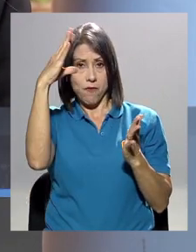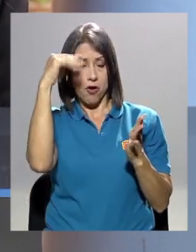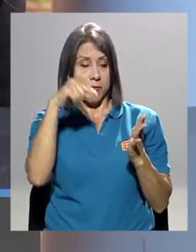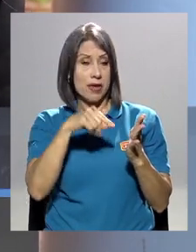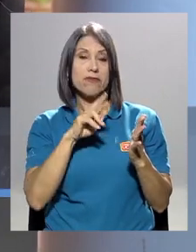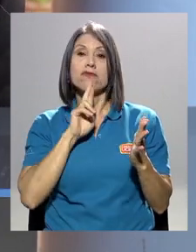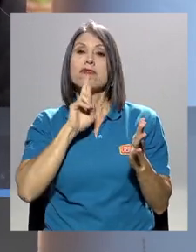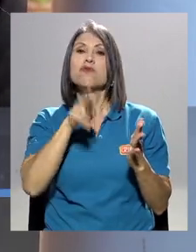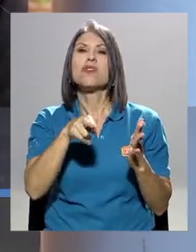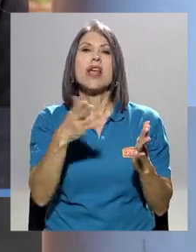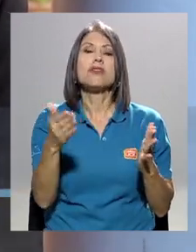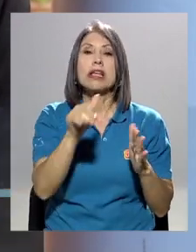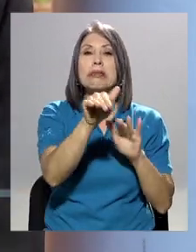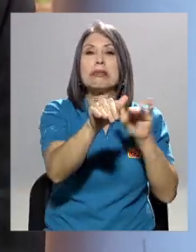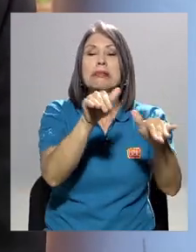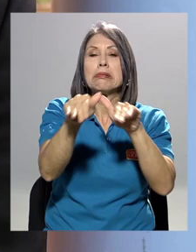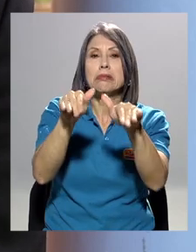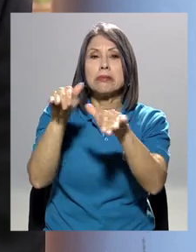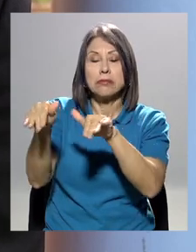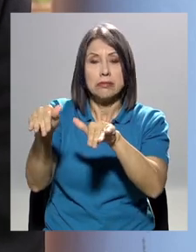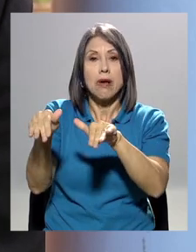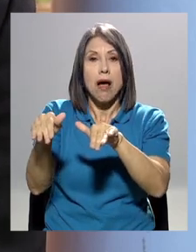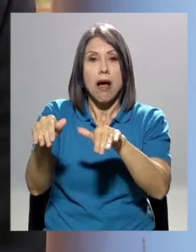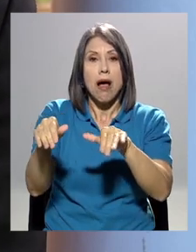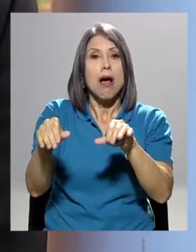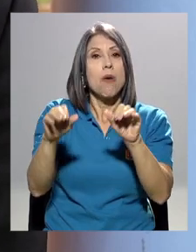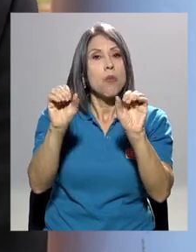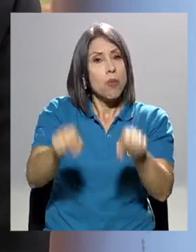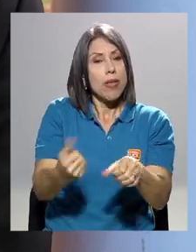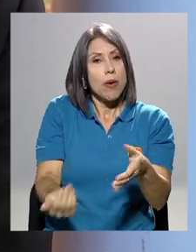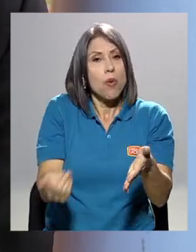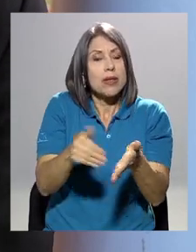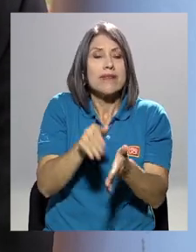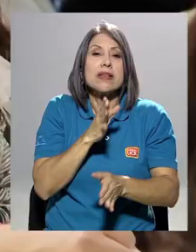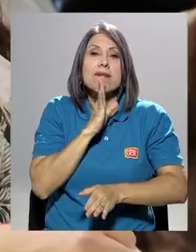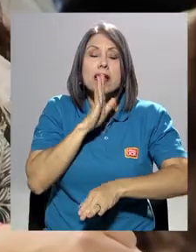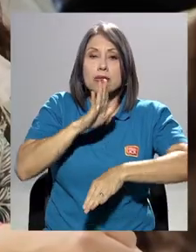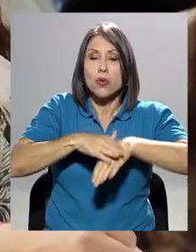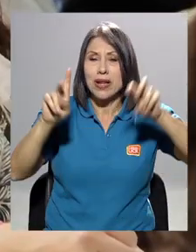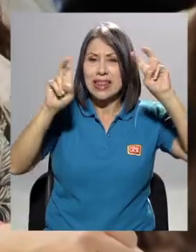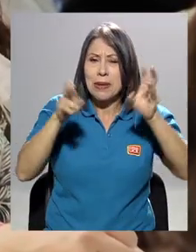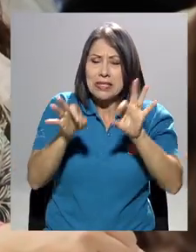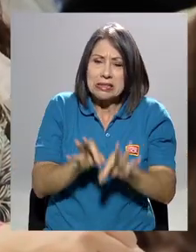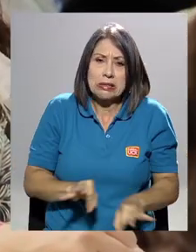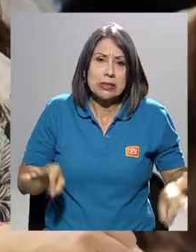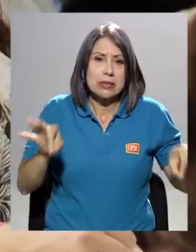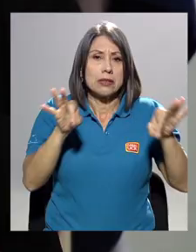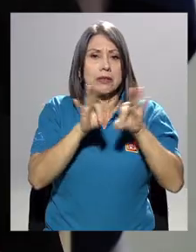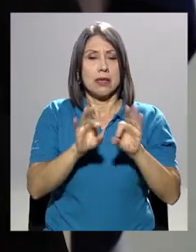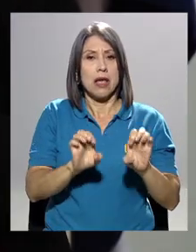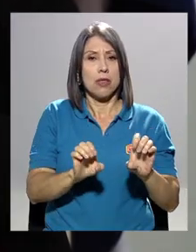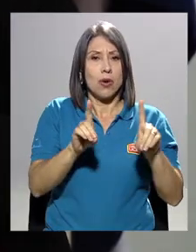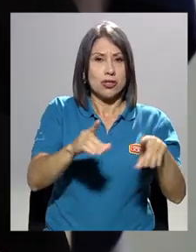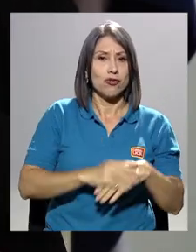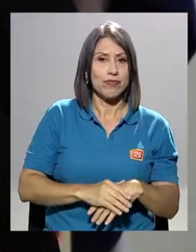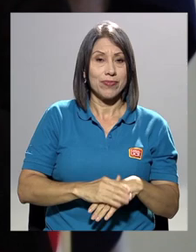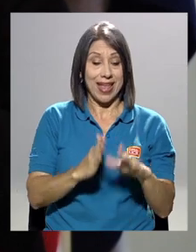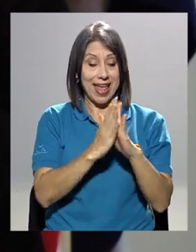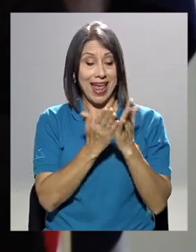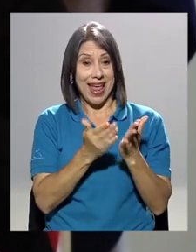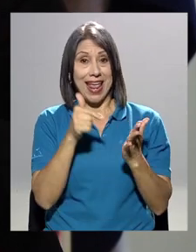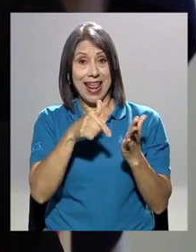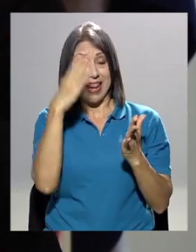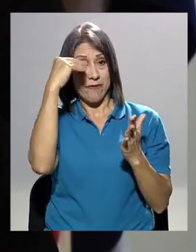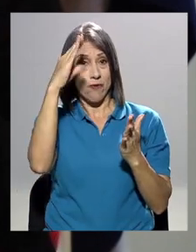llamado al país por recuperar en la discusión nacional los temas de fondo en materia de educación. El informe sale en un